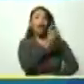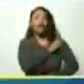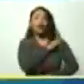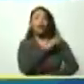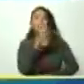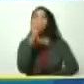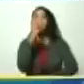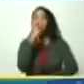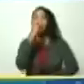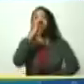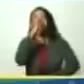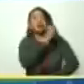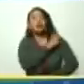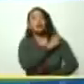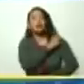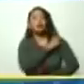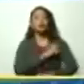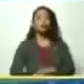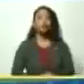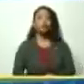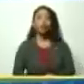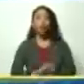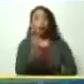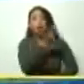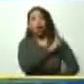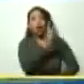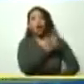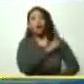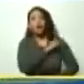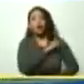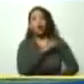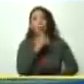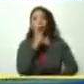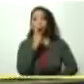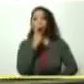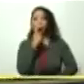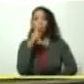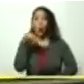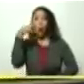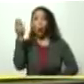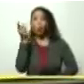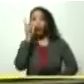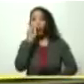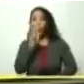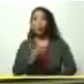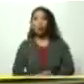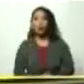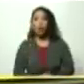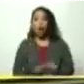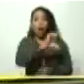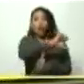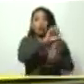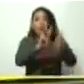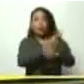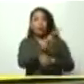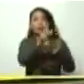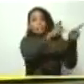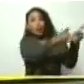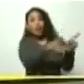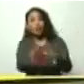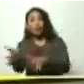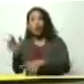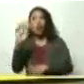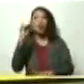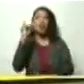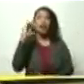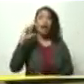el almirante en jefe Remigio Ceballos y Chazo el vicepresidente de planificación Ricardo